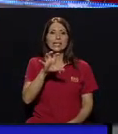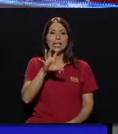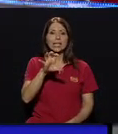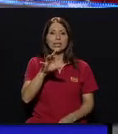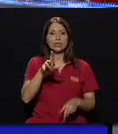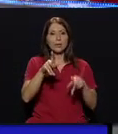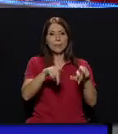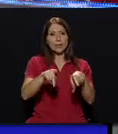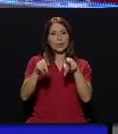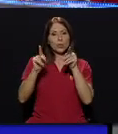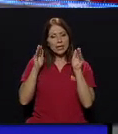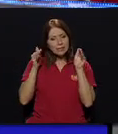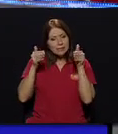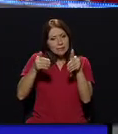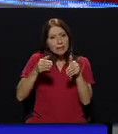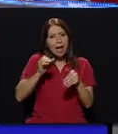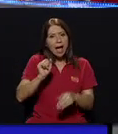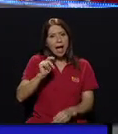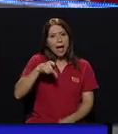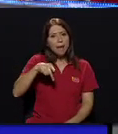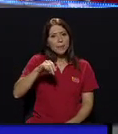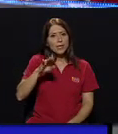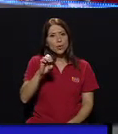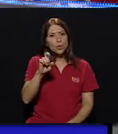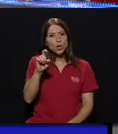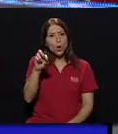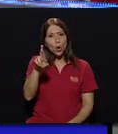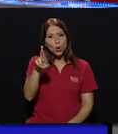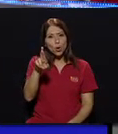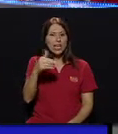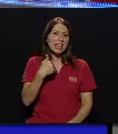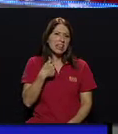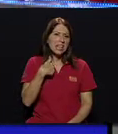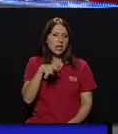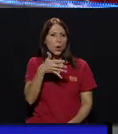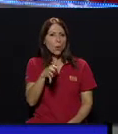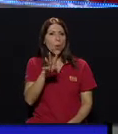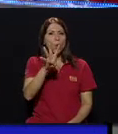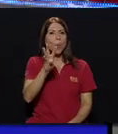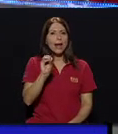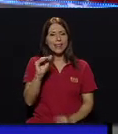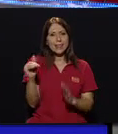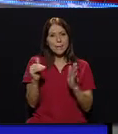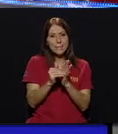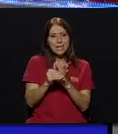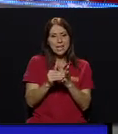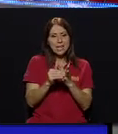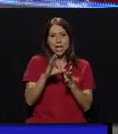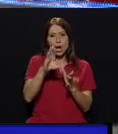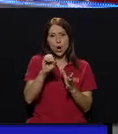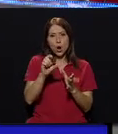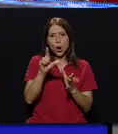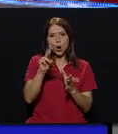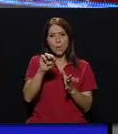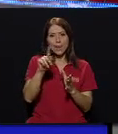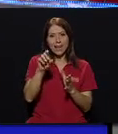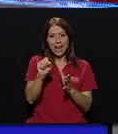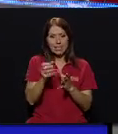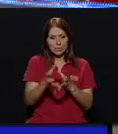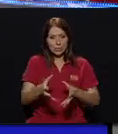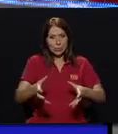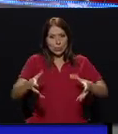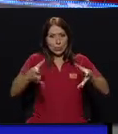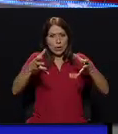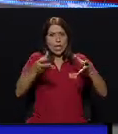500 productores, apicultores, que pueden tener así unos 40.000 colmenas que producen más